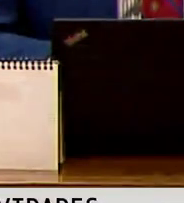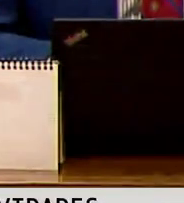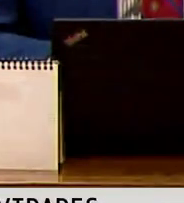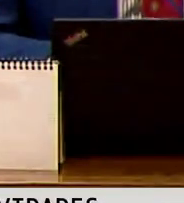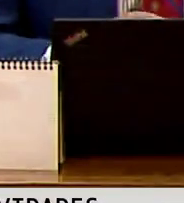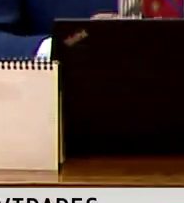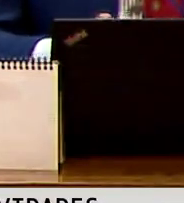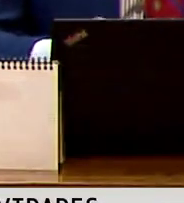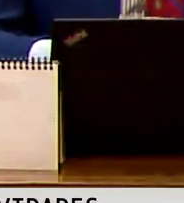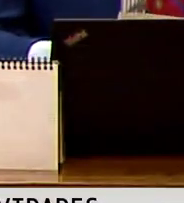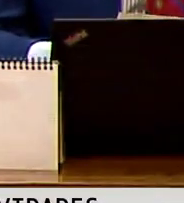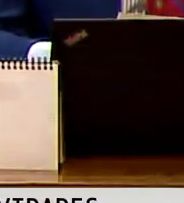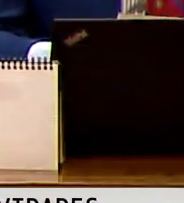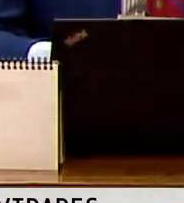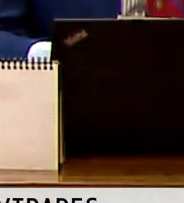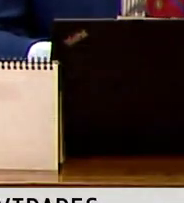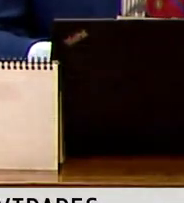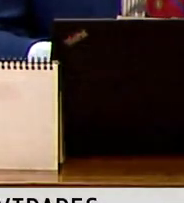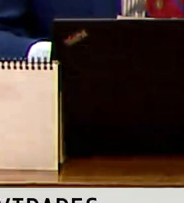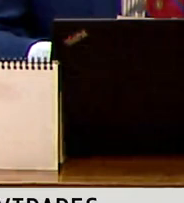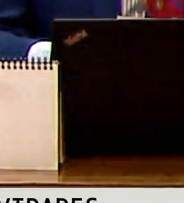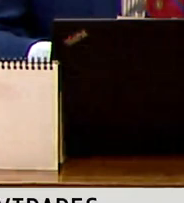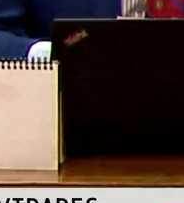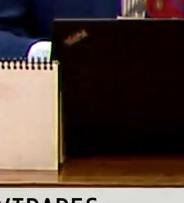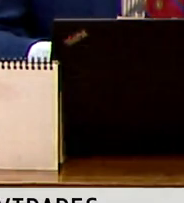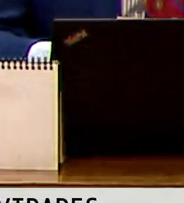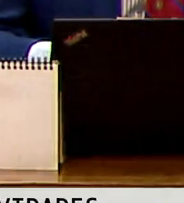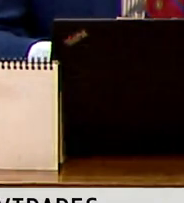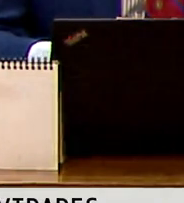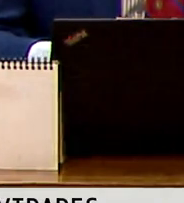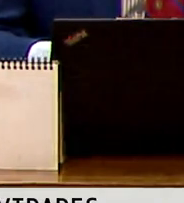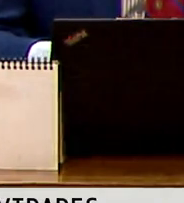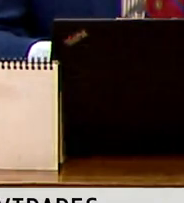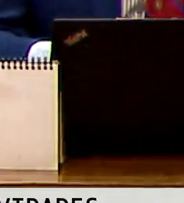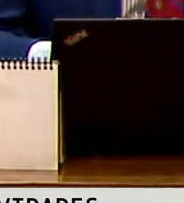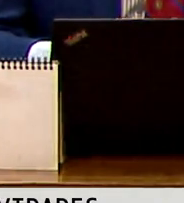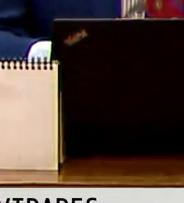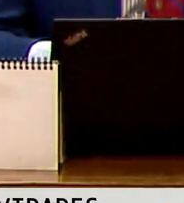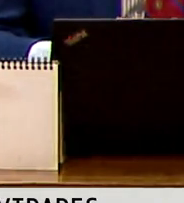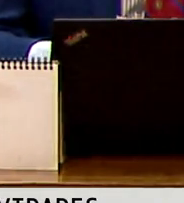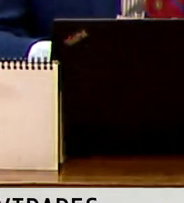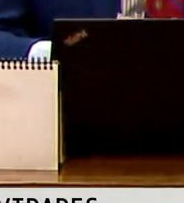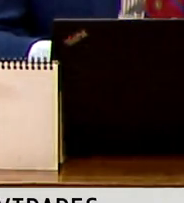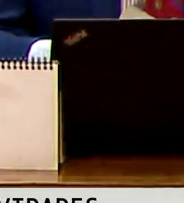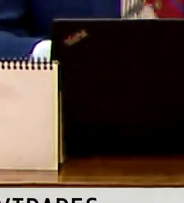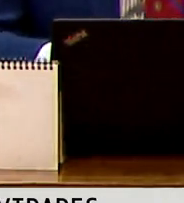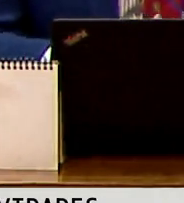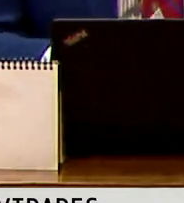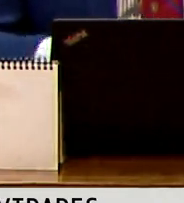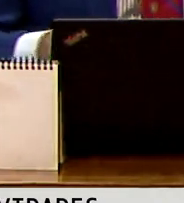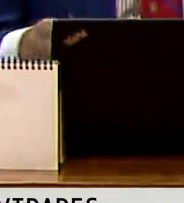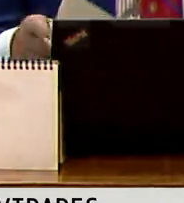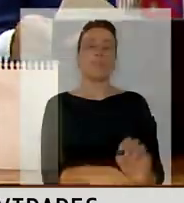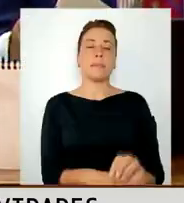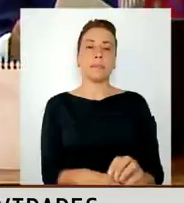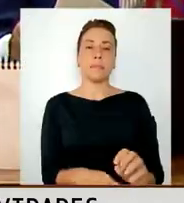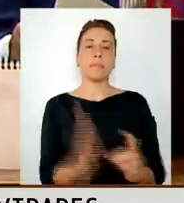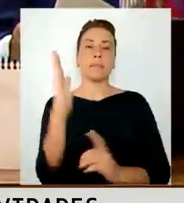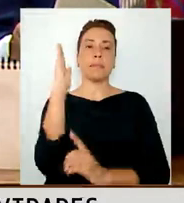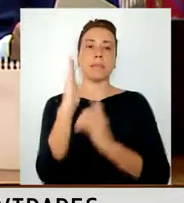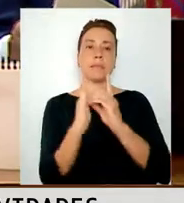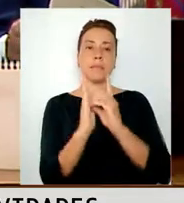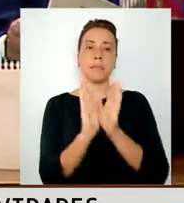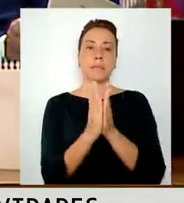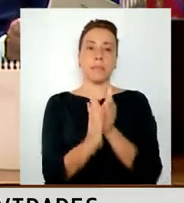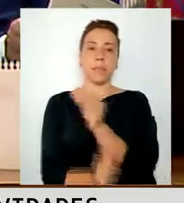en votaciones proyecto de acuerdo que aprueba el acta constitutiva de la asociación de Estados iberoamericanos para el desarrollo de las bibliotecas nacionales en